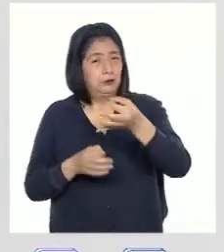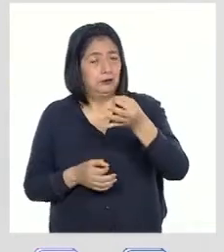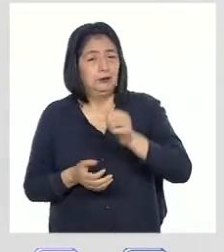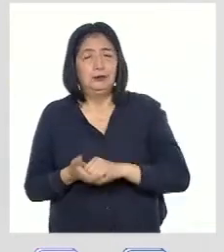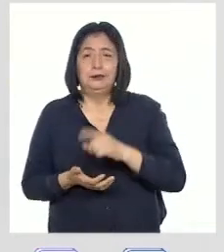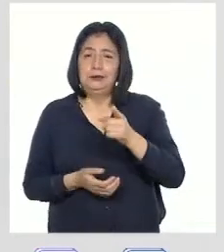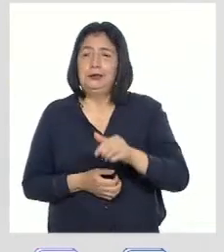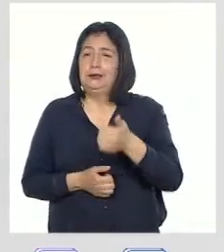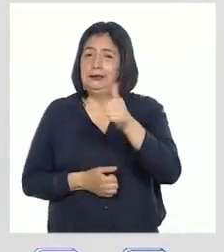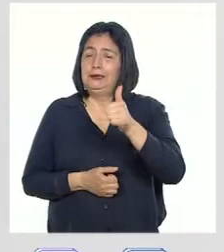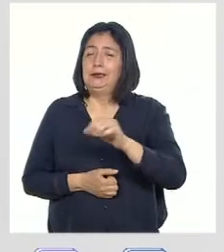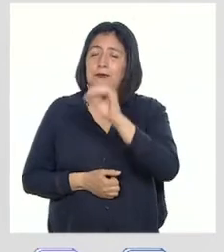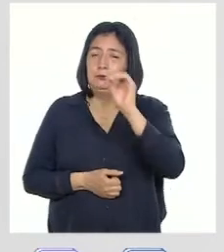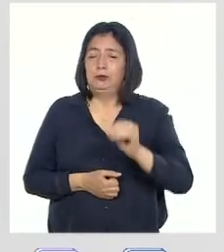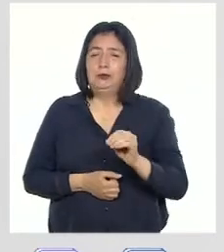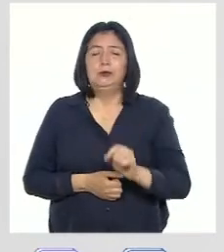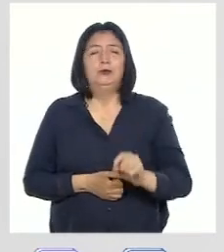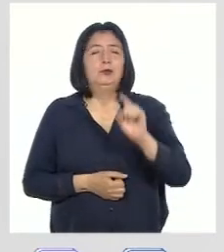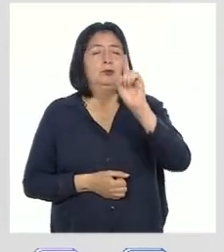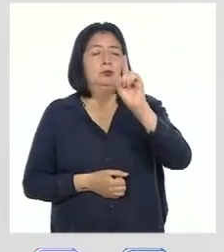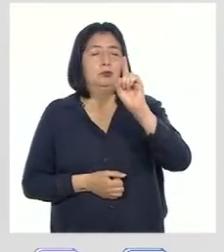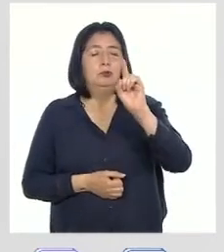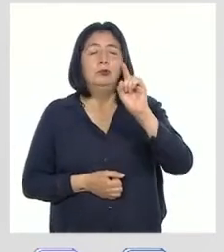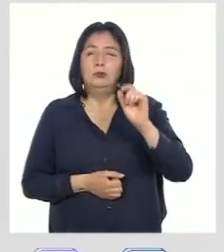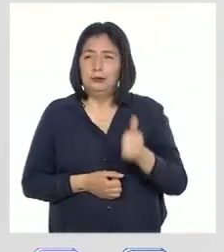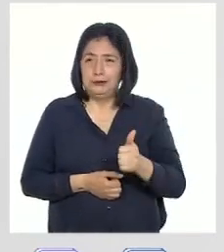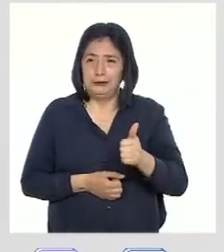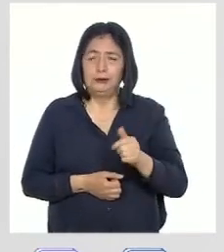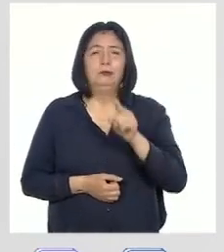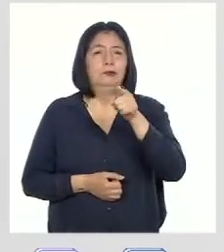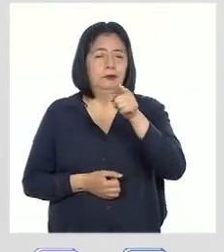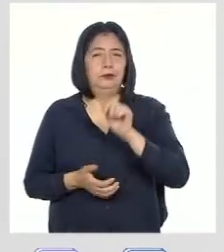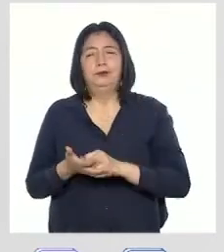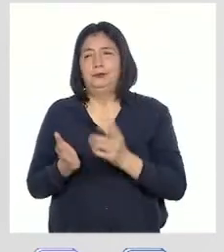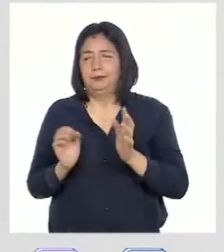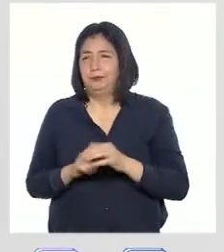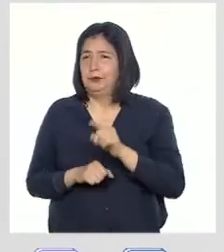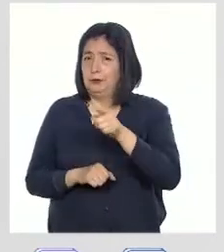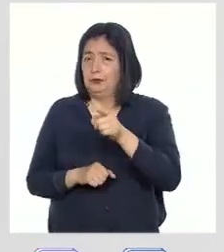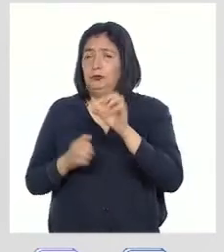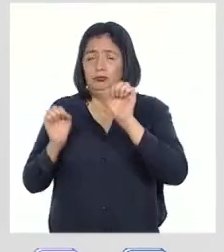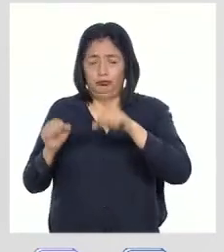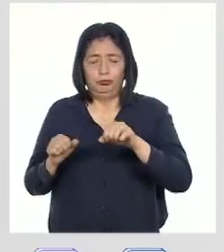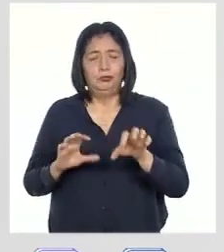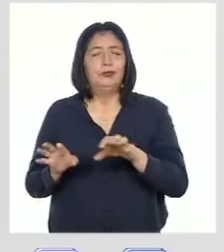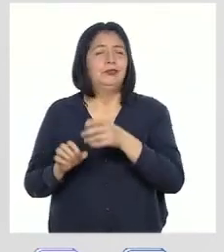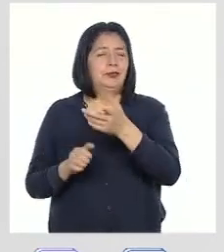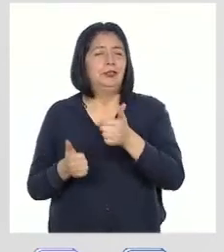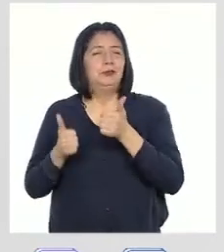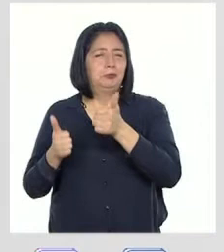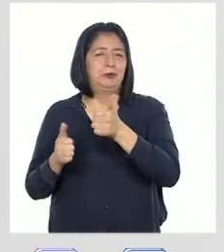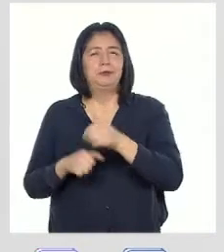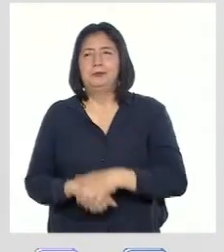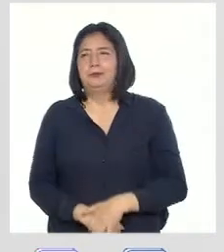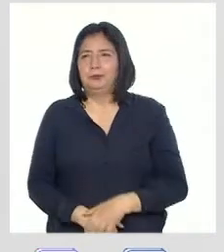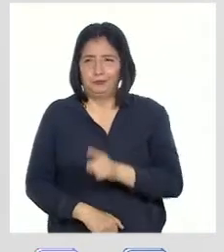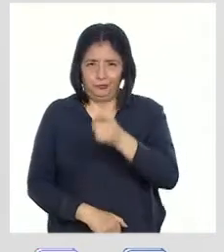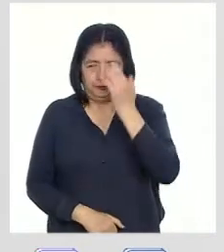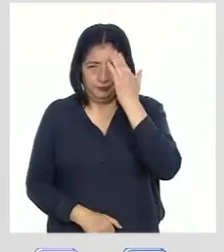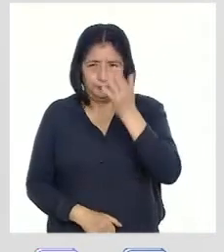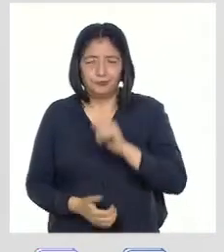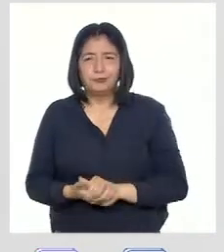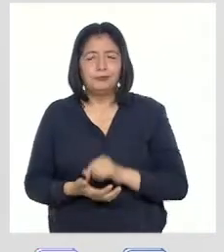efectivamente, el 10% es la décima parte de ese total. Acabas de hacer algo genial,